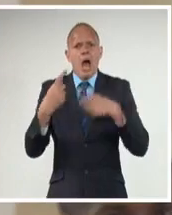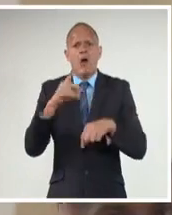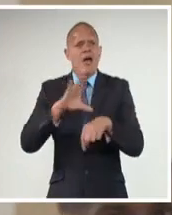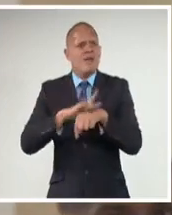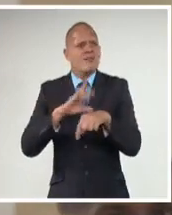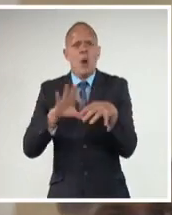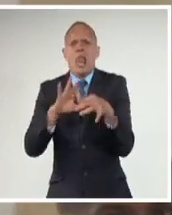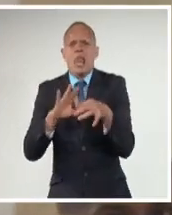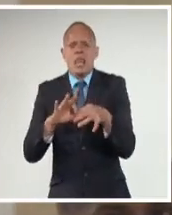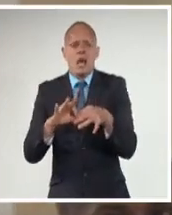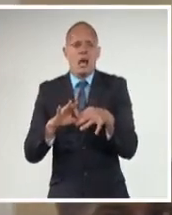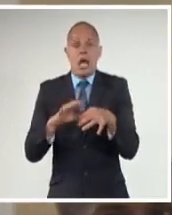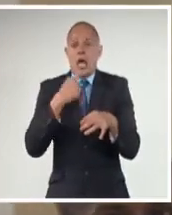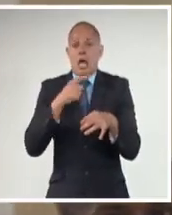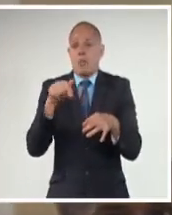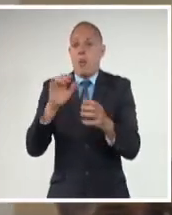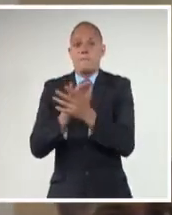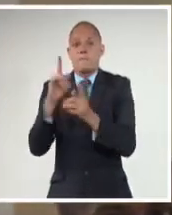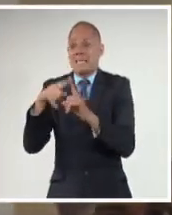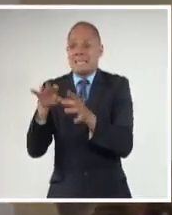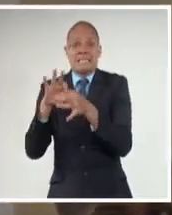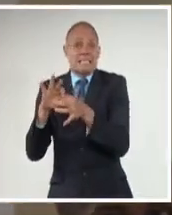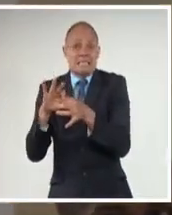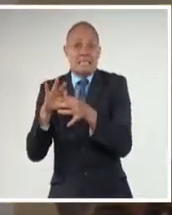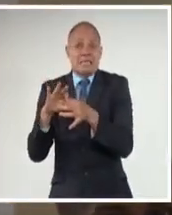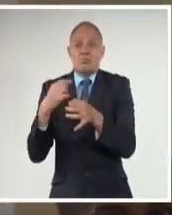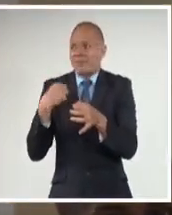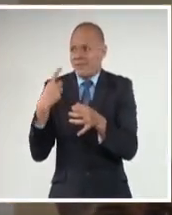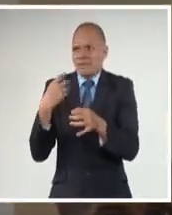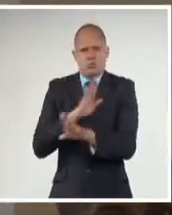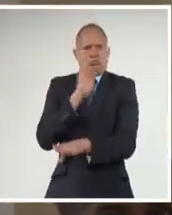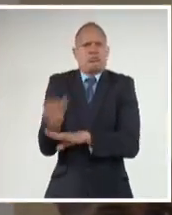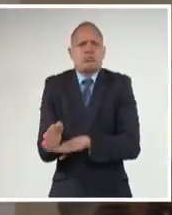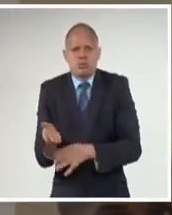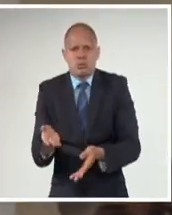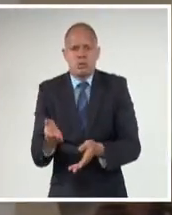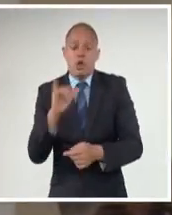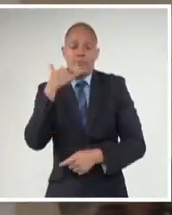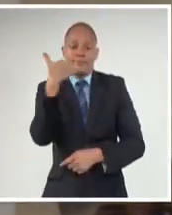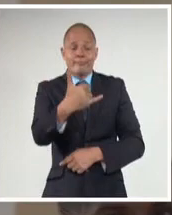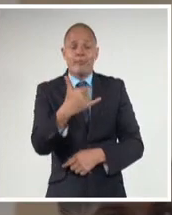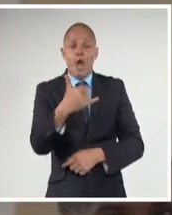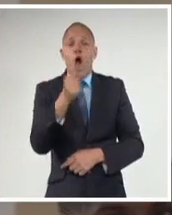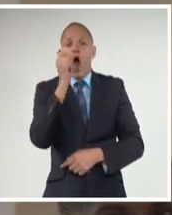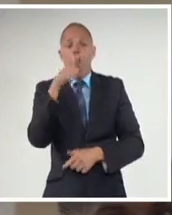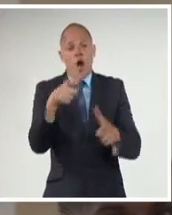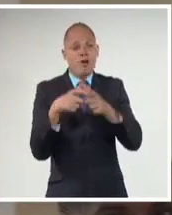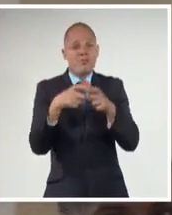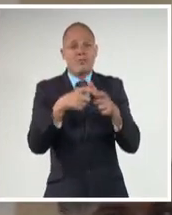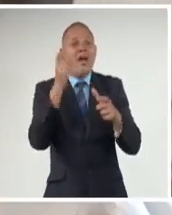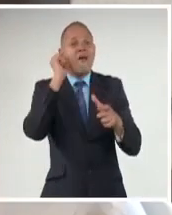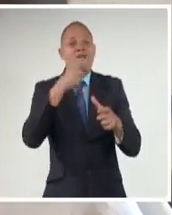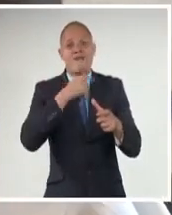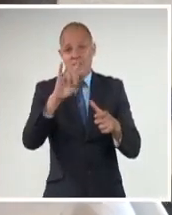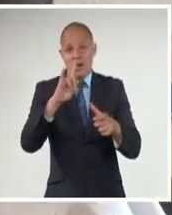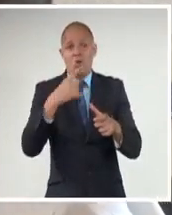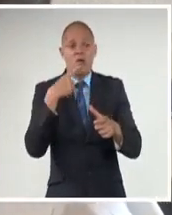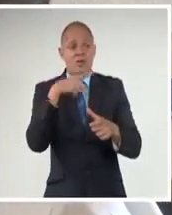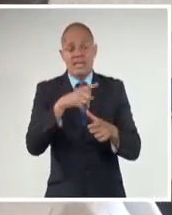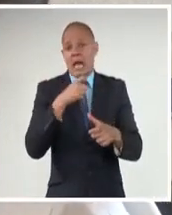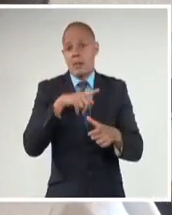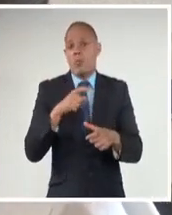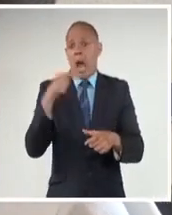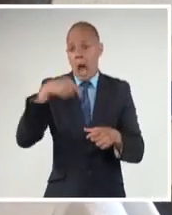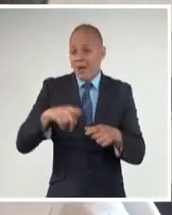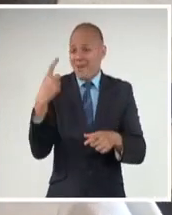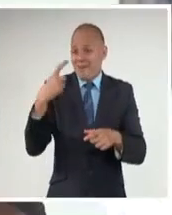si hace falta irme para Matanza, ahora yo me voy. Yo llamé a mi presidente de la FEU y le dije, mira, si ahora mismo mandan a llamar a alguien para otra provincia, avísame que me voy. Los tecnólogos de la